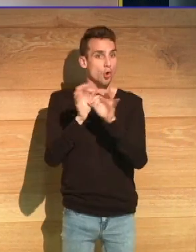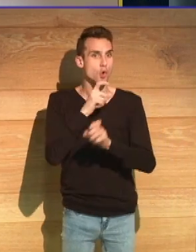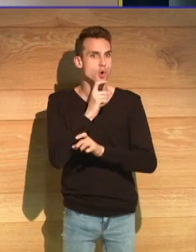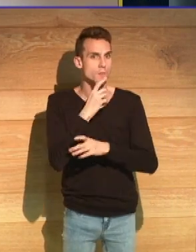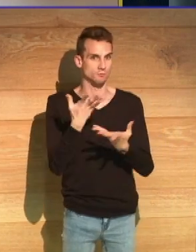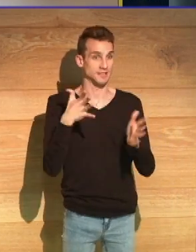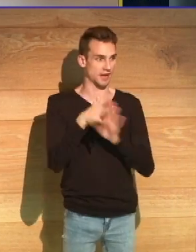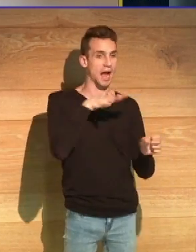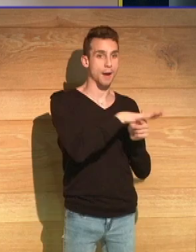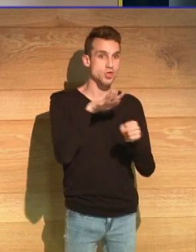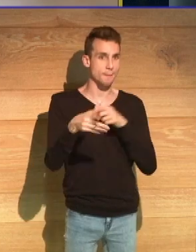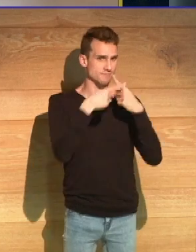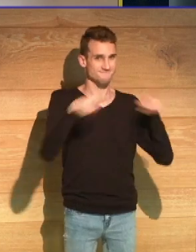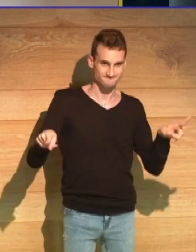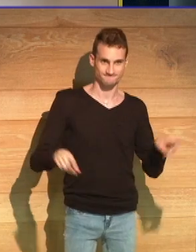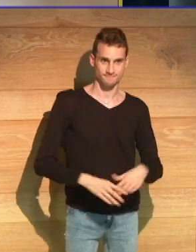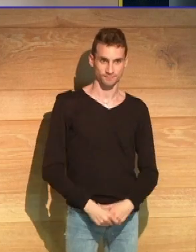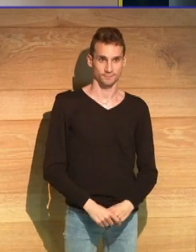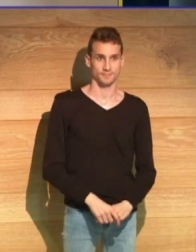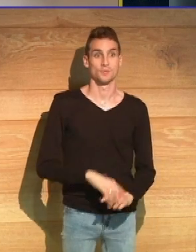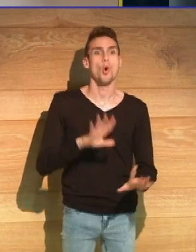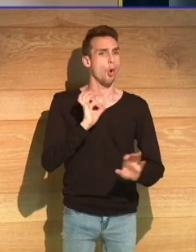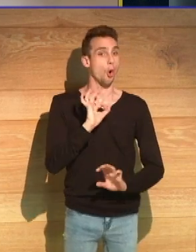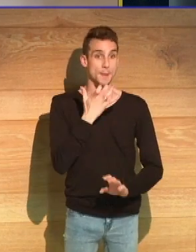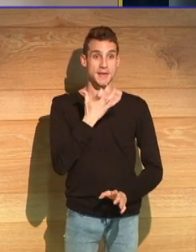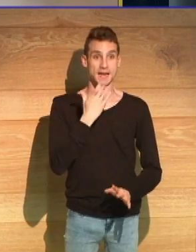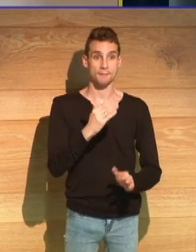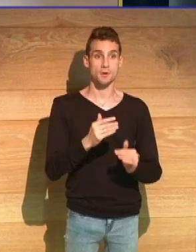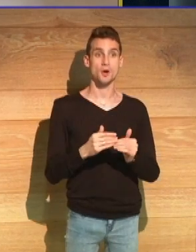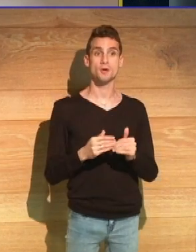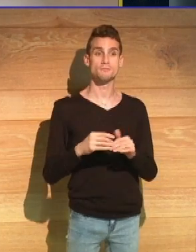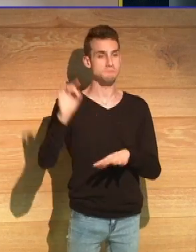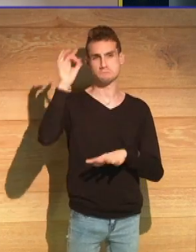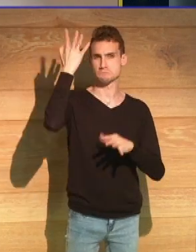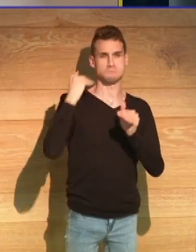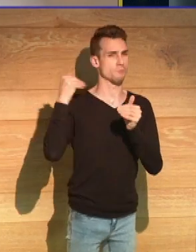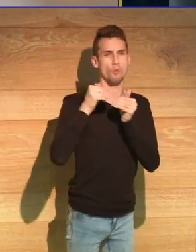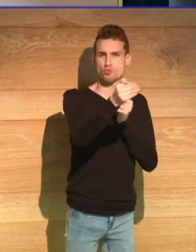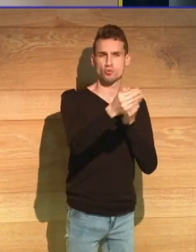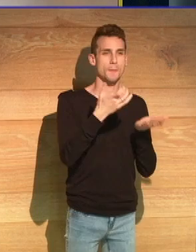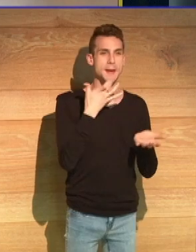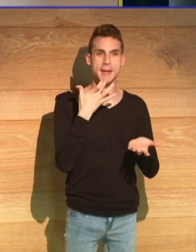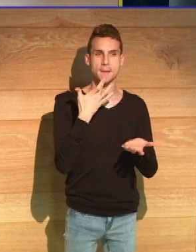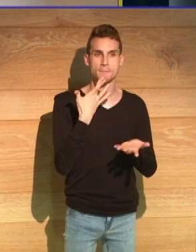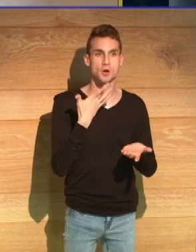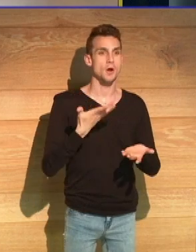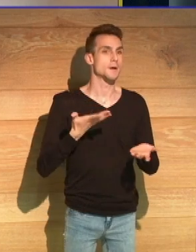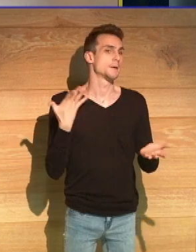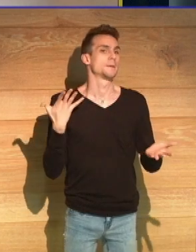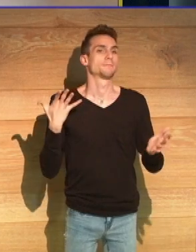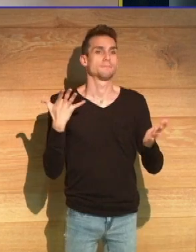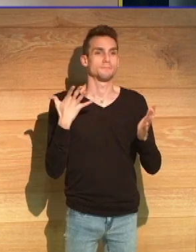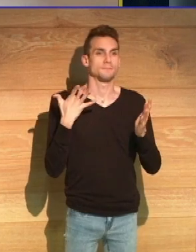ámbitos, digamos, muy alejados, o incluso que se adelantaba a cuestiones que luego serían definitorias, con cómo explica, por ejemplo,